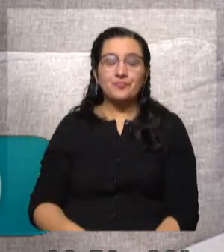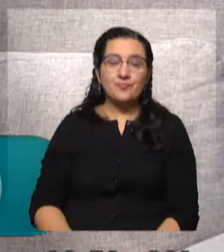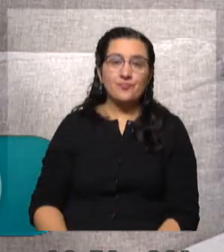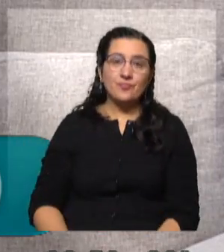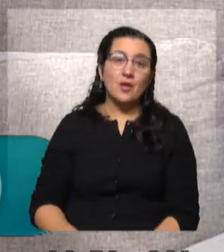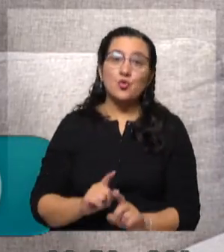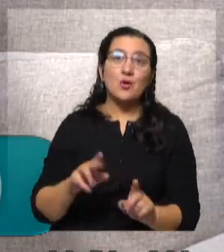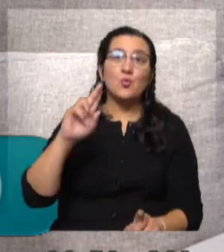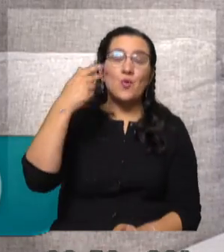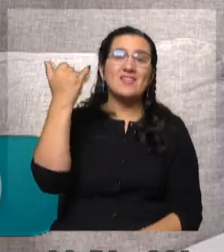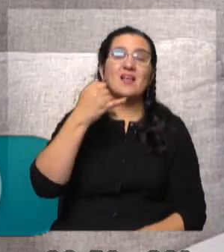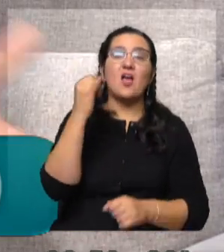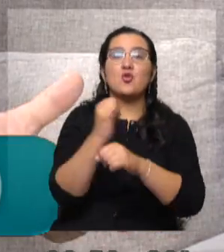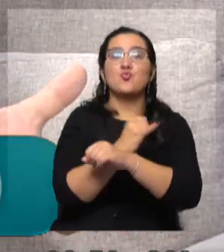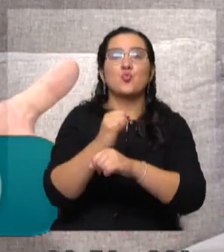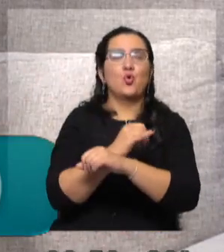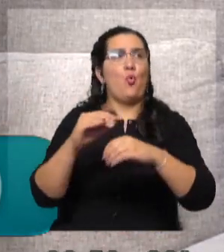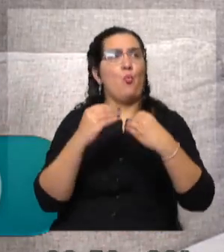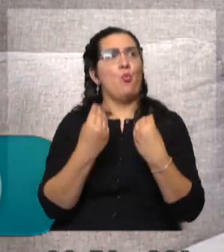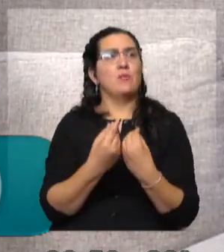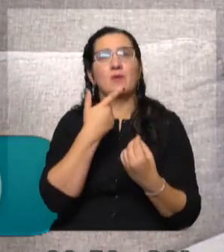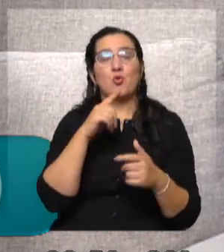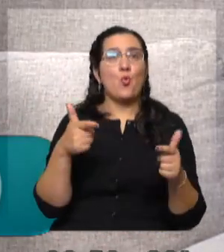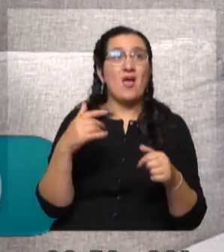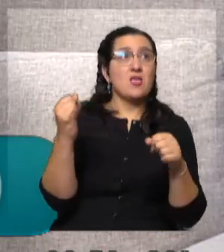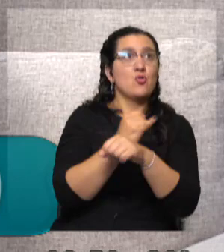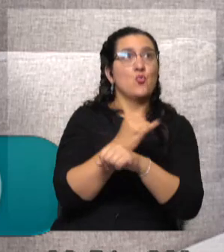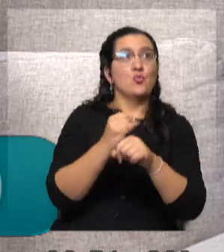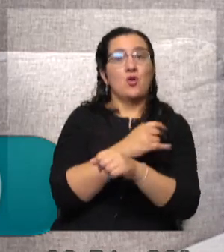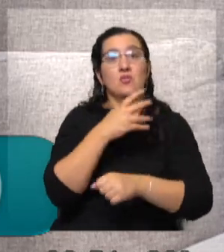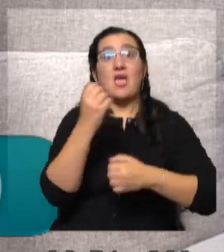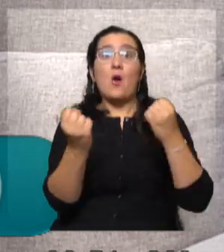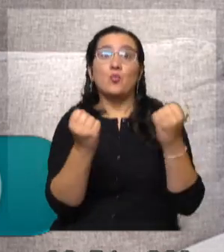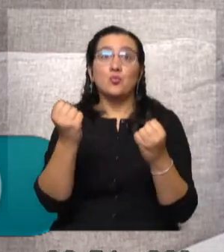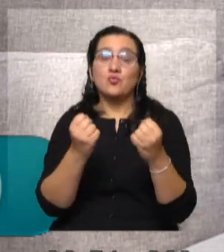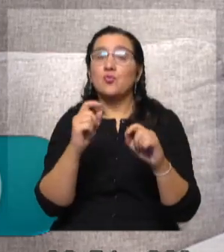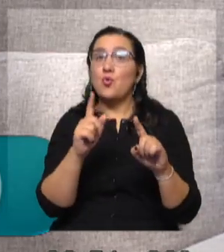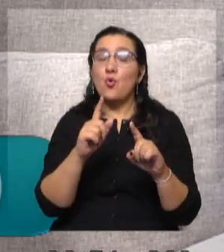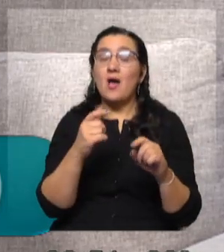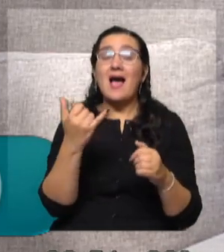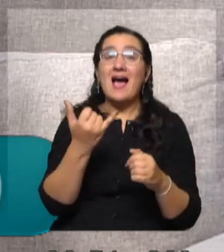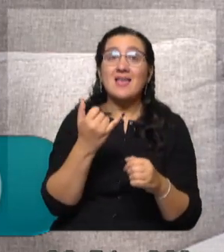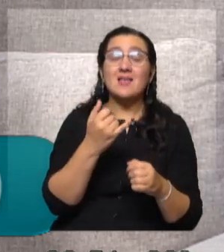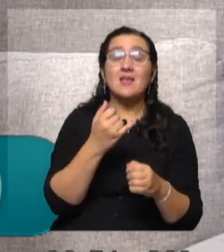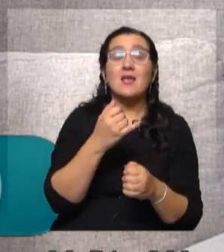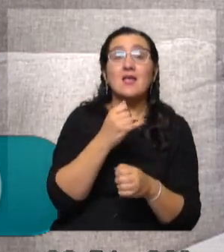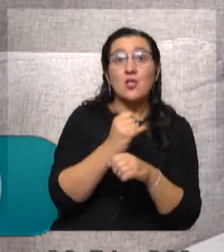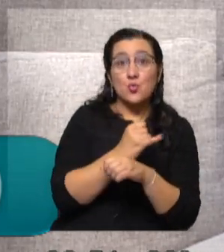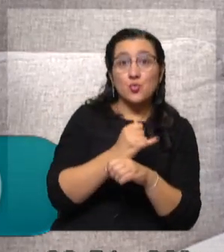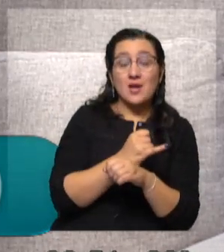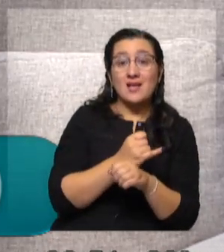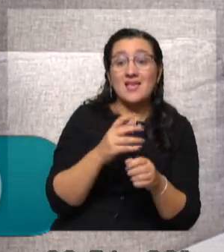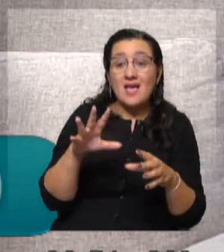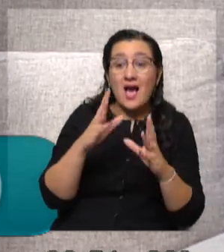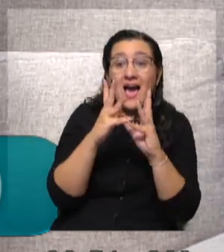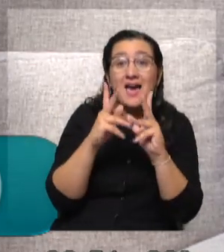es que Uruguay tenga industrias absolutas por ejemplo no tenemos industria Automotriz tenemos industria de autopartes que funcionan con